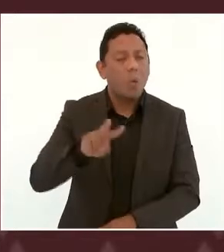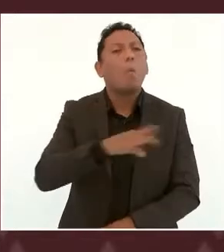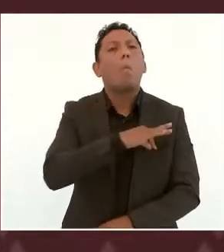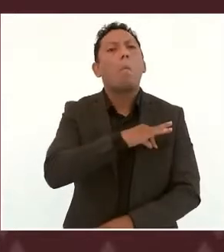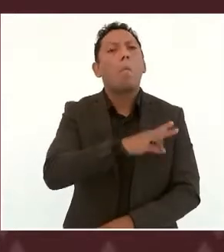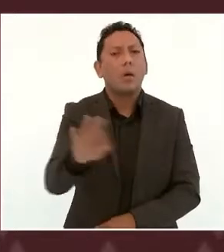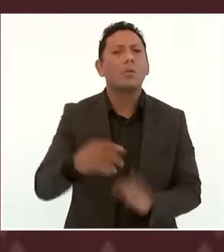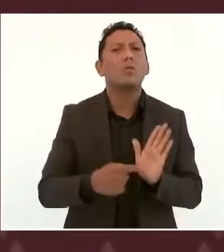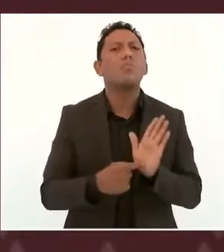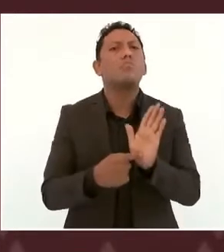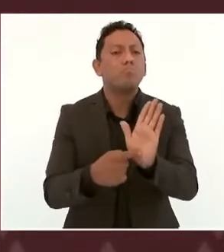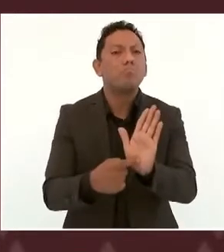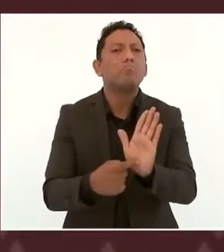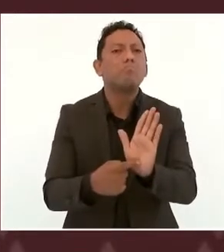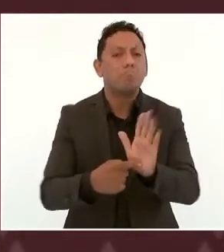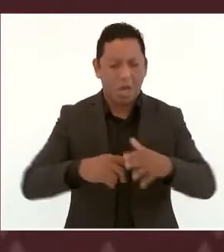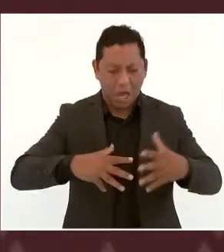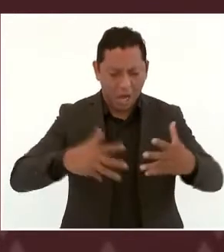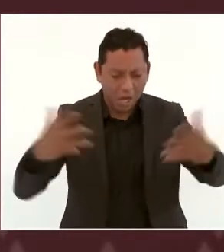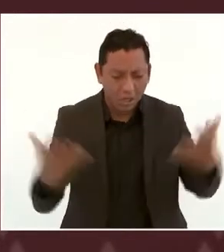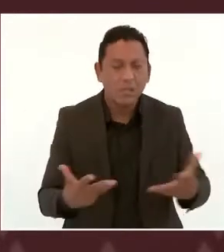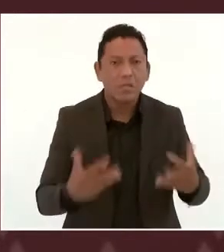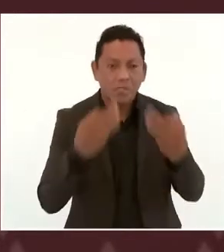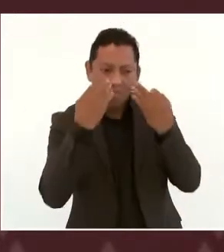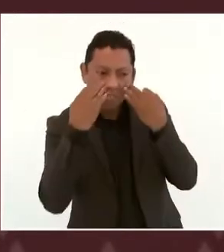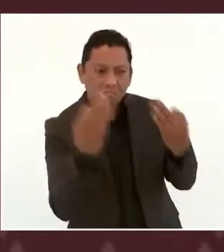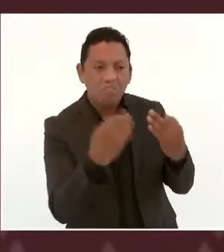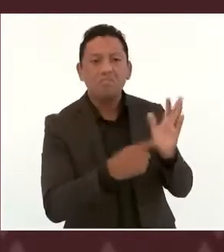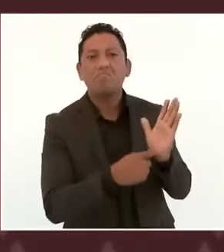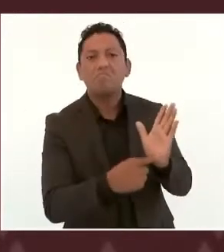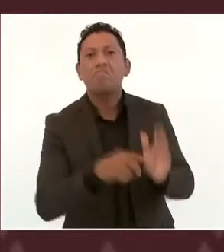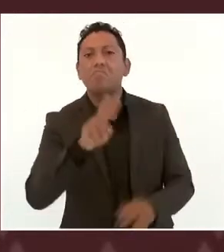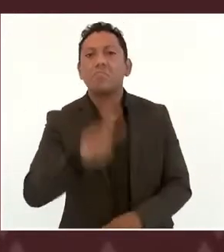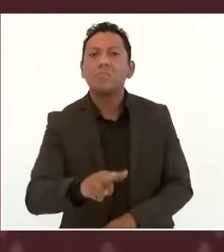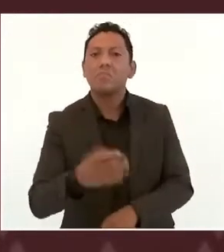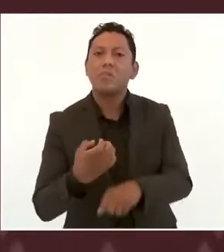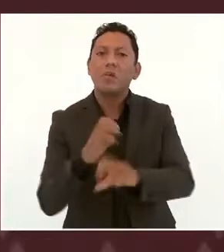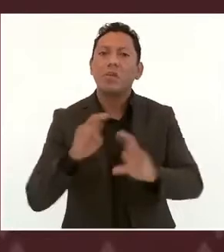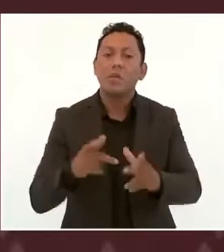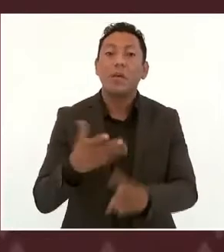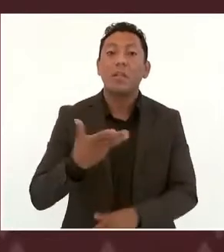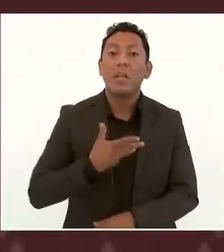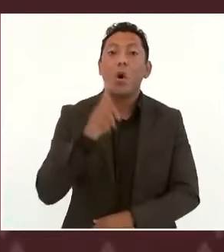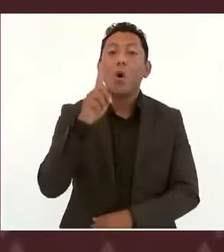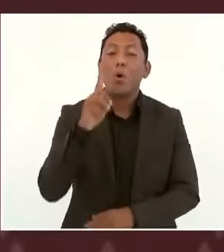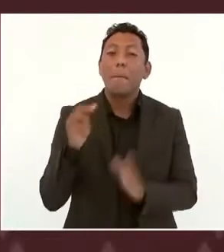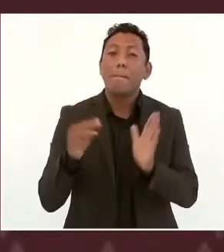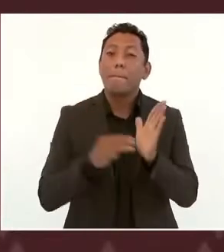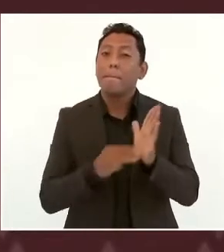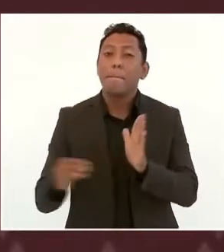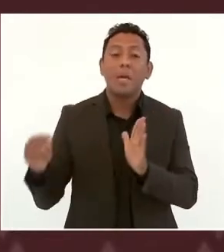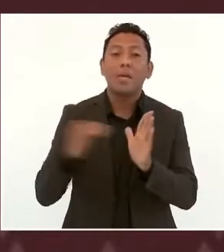demostrar con hechos que en Chiapas hay